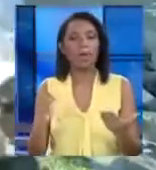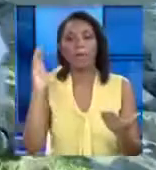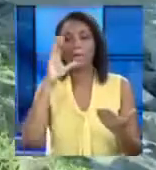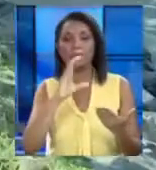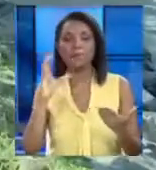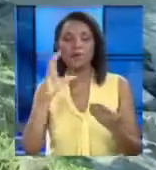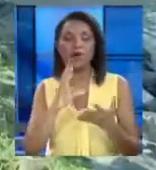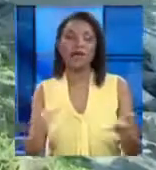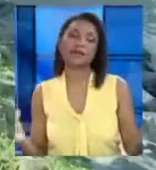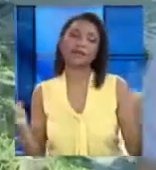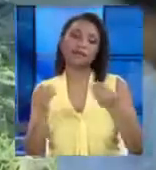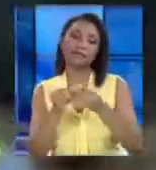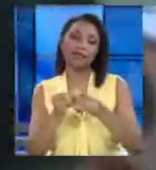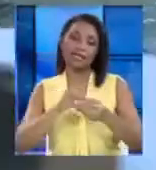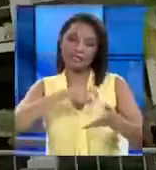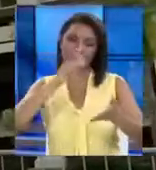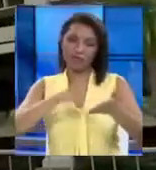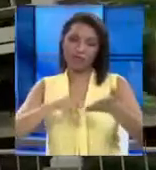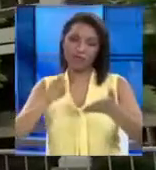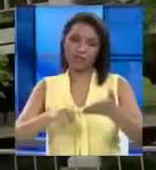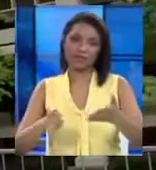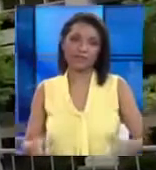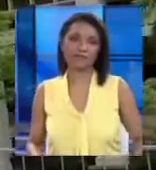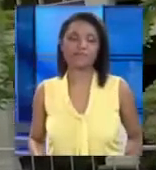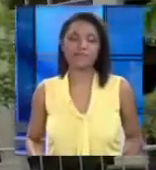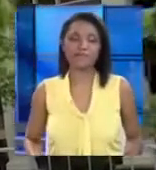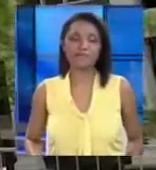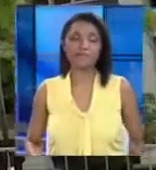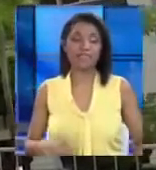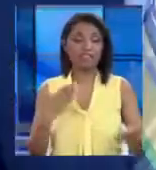firmas buscando la revocatoria de mandato del